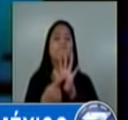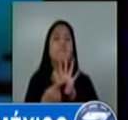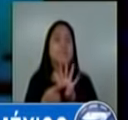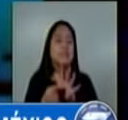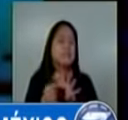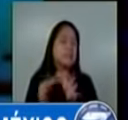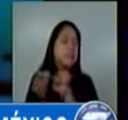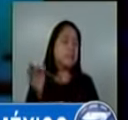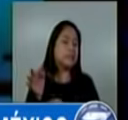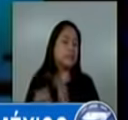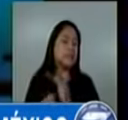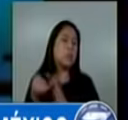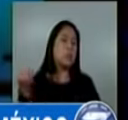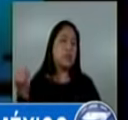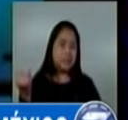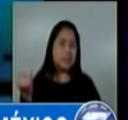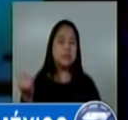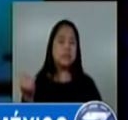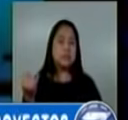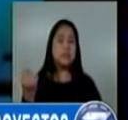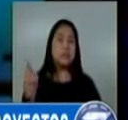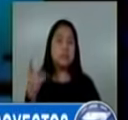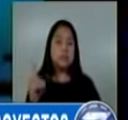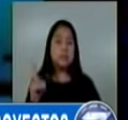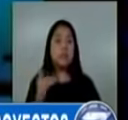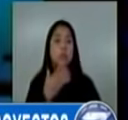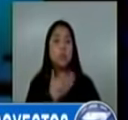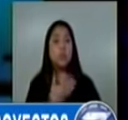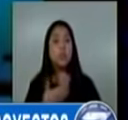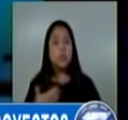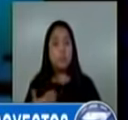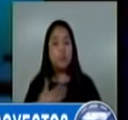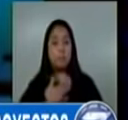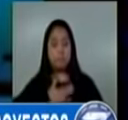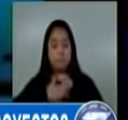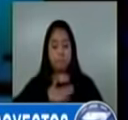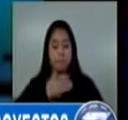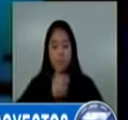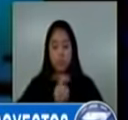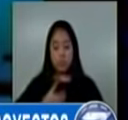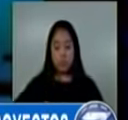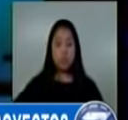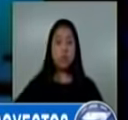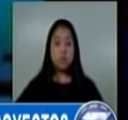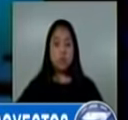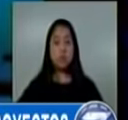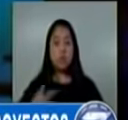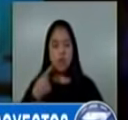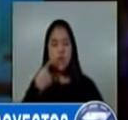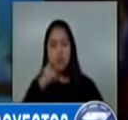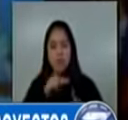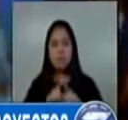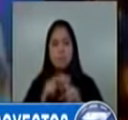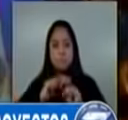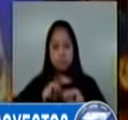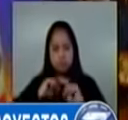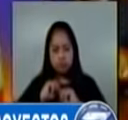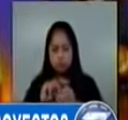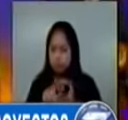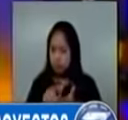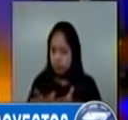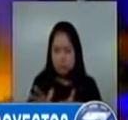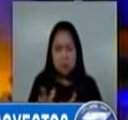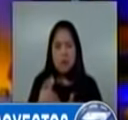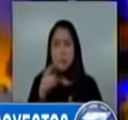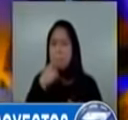injusticia. Mi gobierno se ha propuesto erradicar las condiciones de pobreza,